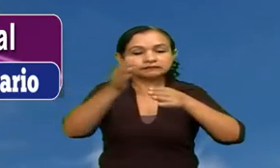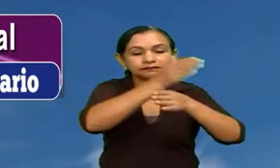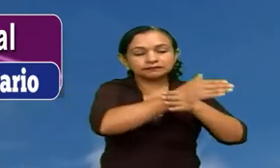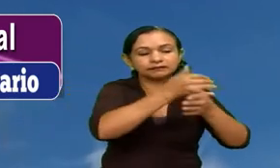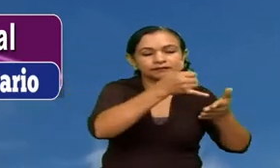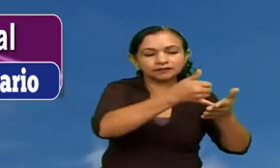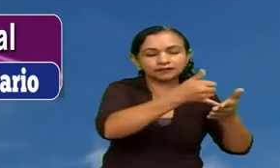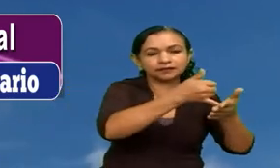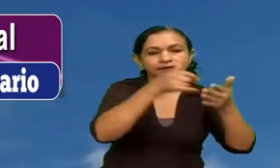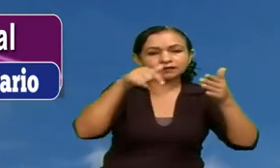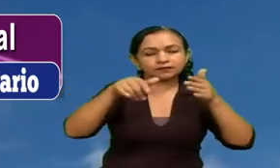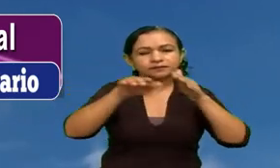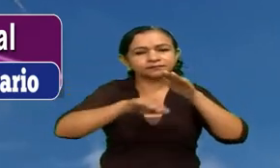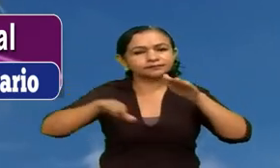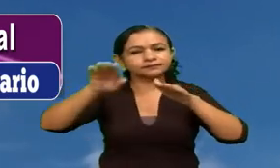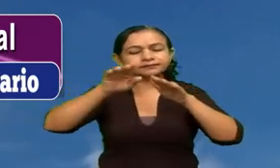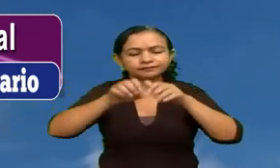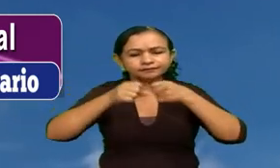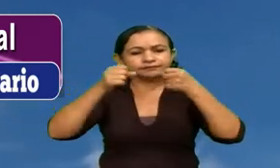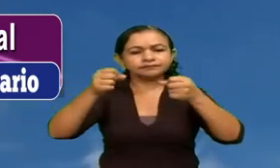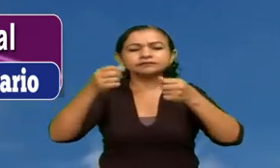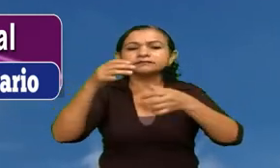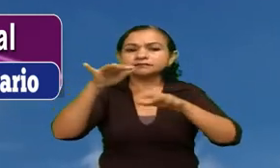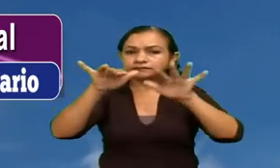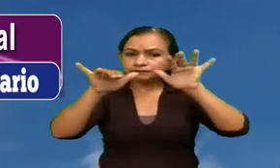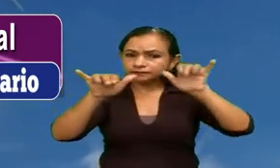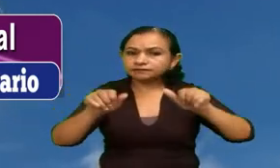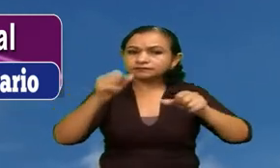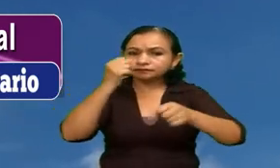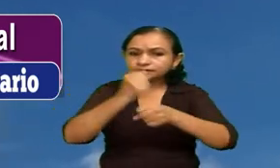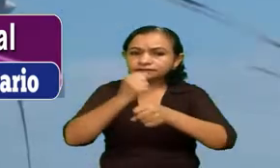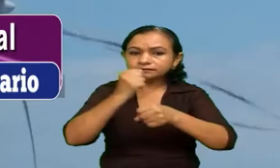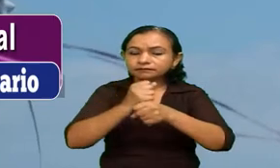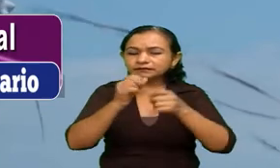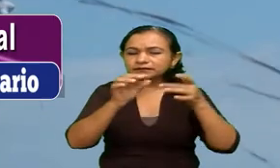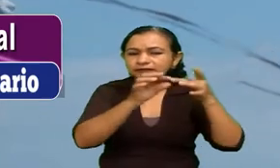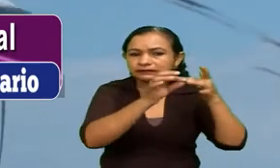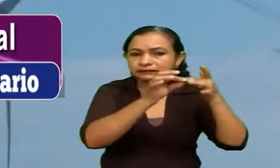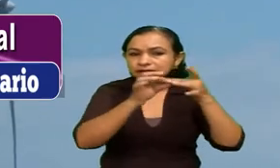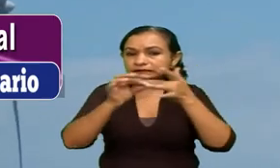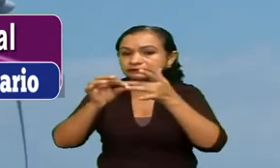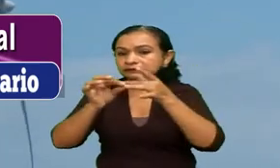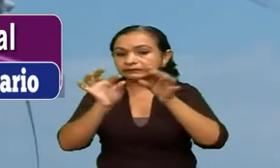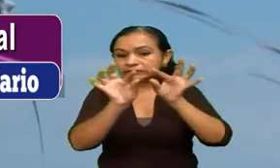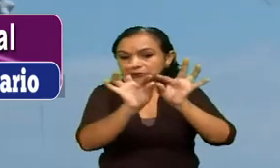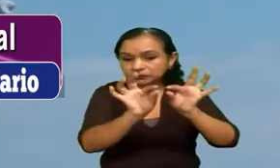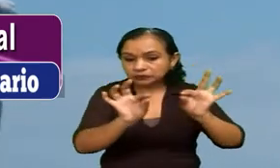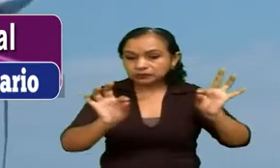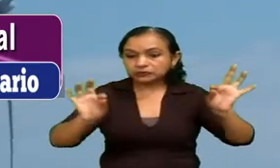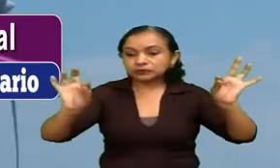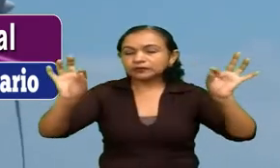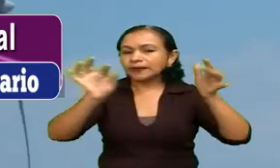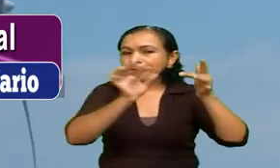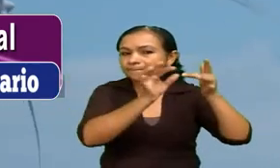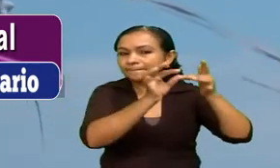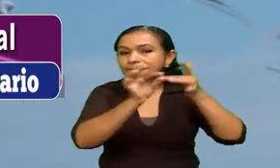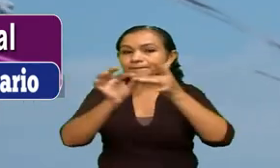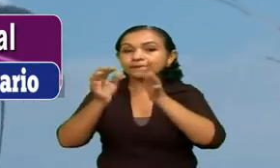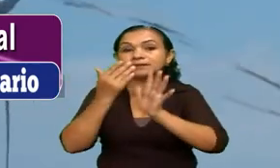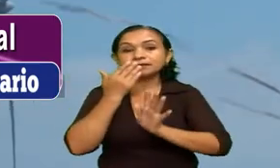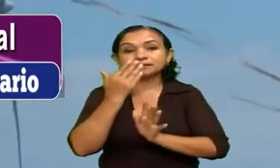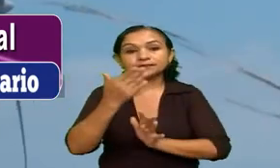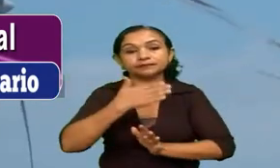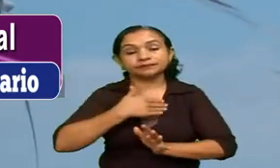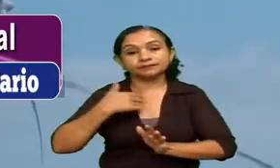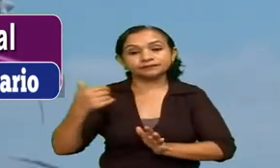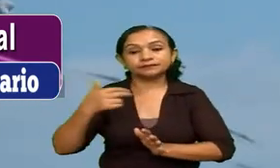Eso lo vamos a tener listo, ya se está trabajando, con alta tecnología, haciendo todos esos trabajos, porque la línea está en servicio. Esa línea